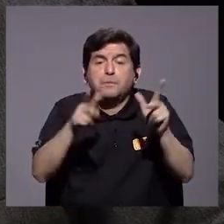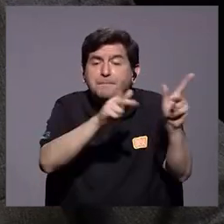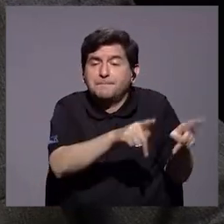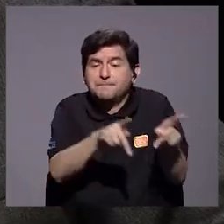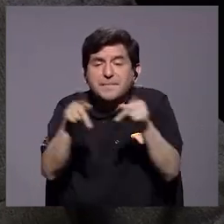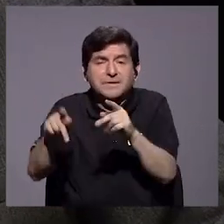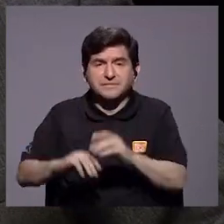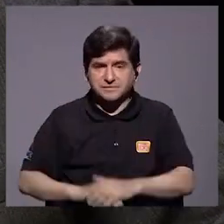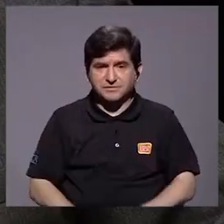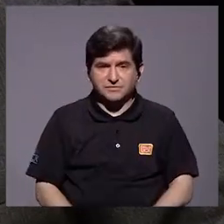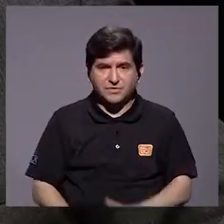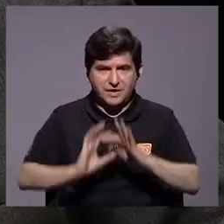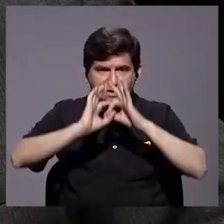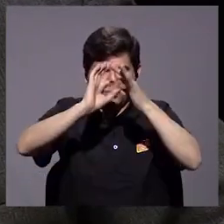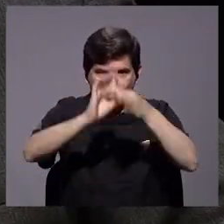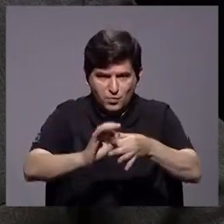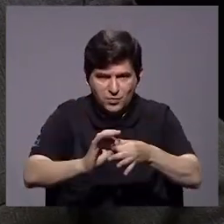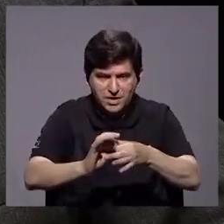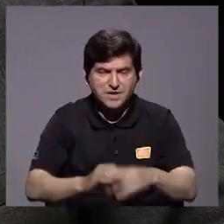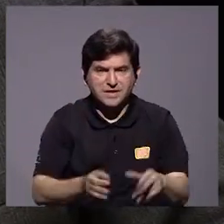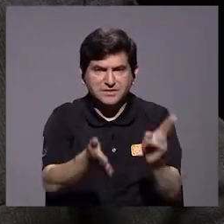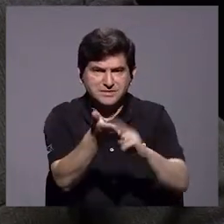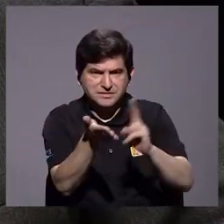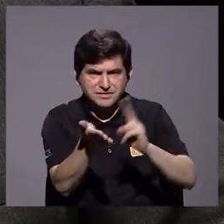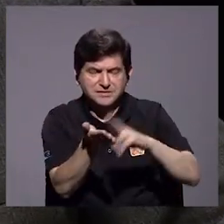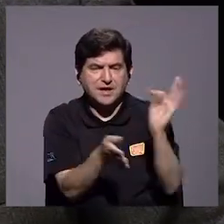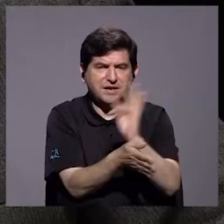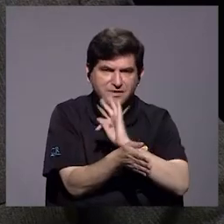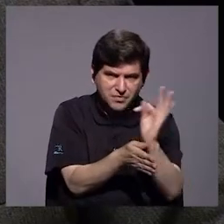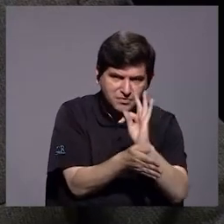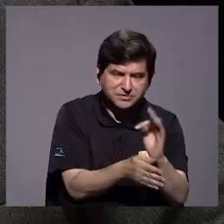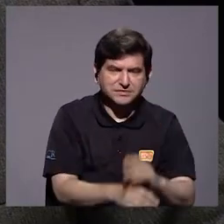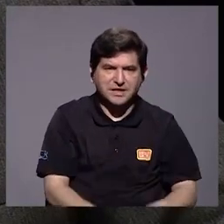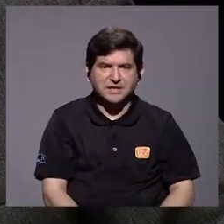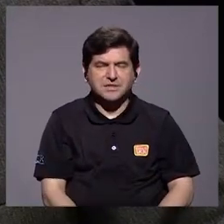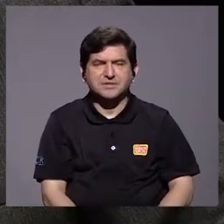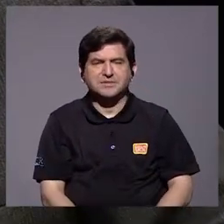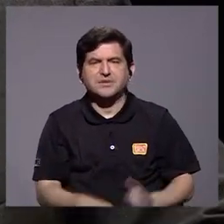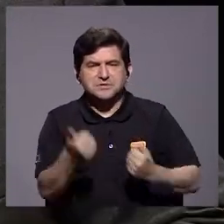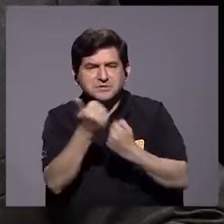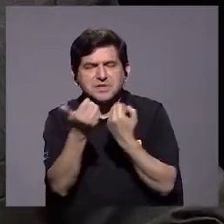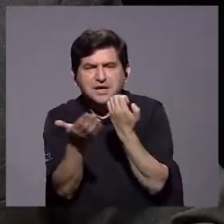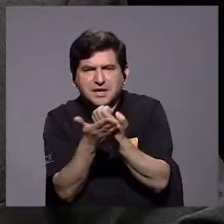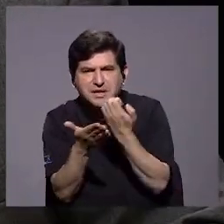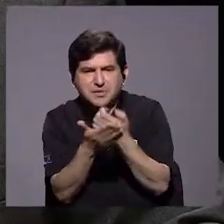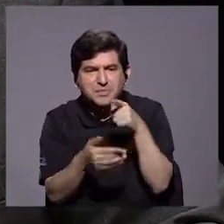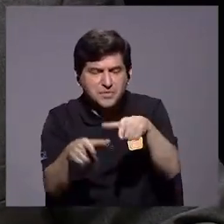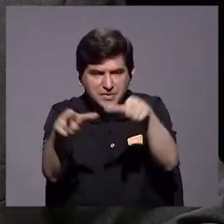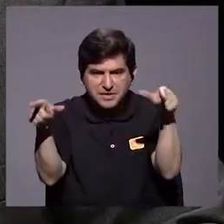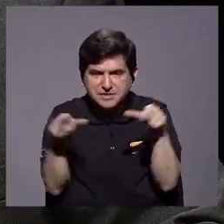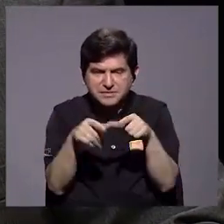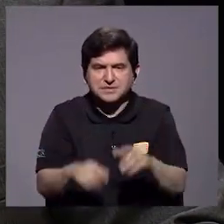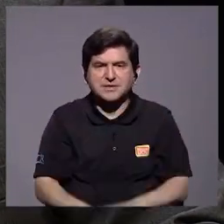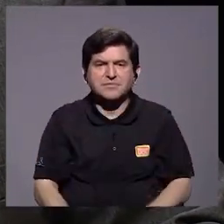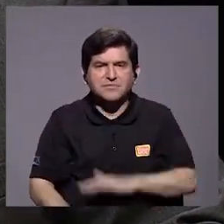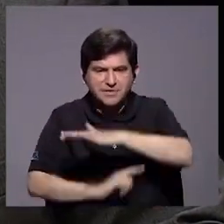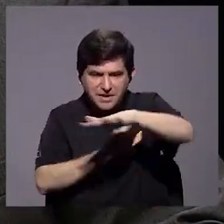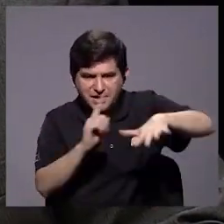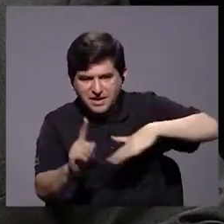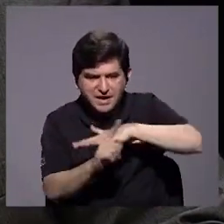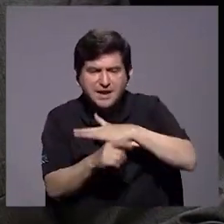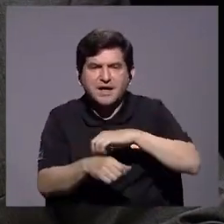ligada a los contratos televisivos a los patrocinios y todo que estaban ahí pululando alrededor del fútbol